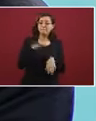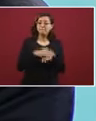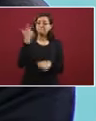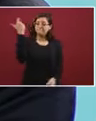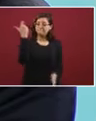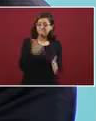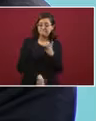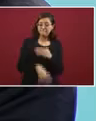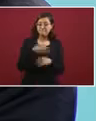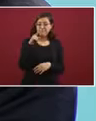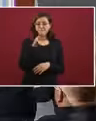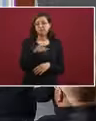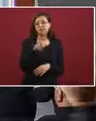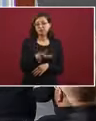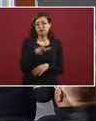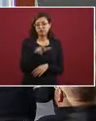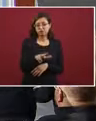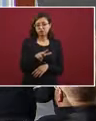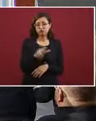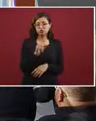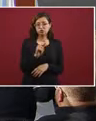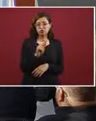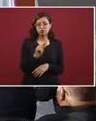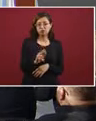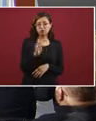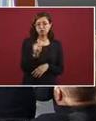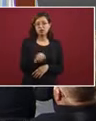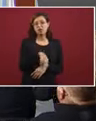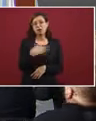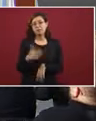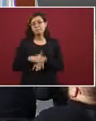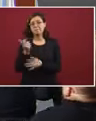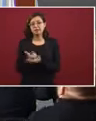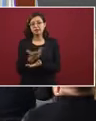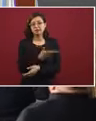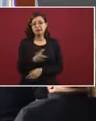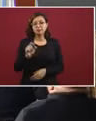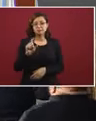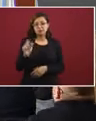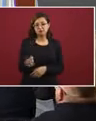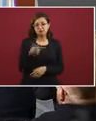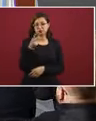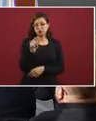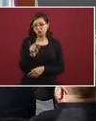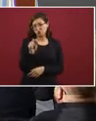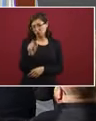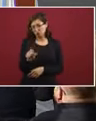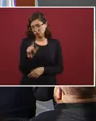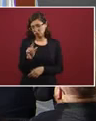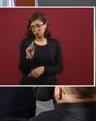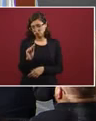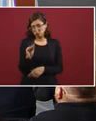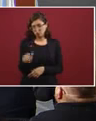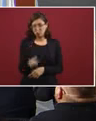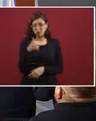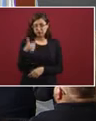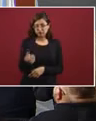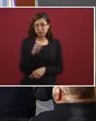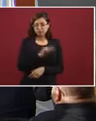a 18.89 por litro, y la más cara, 22.96 por litro, en Churumuco, Michoacán, que a estas personas de